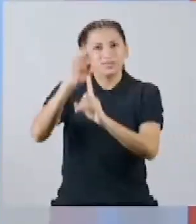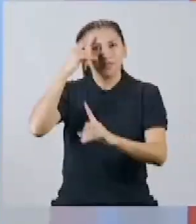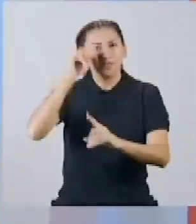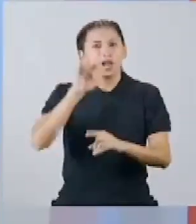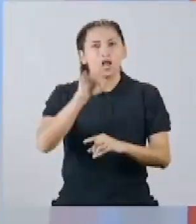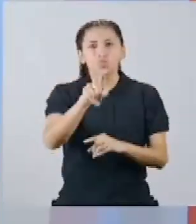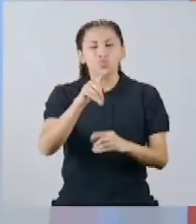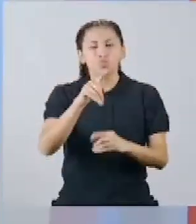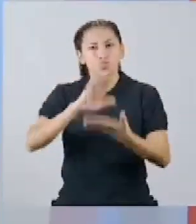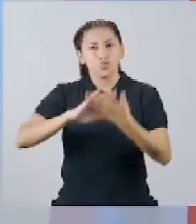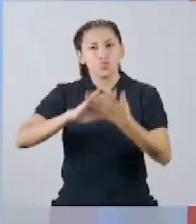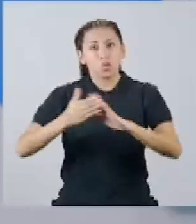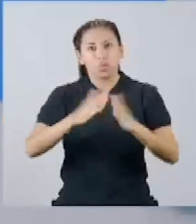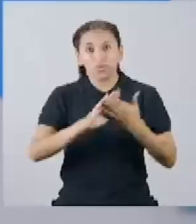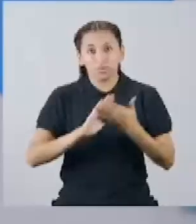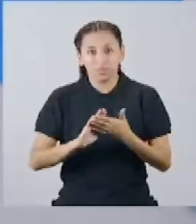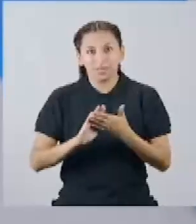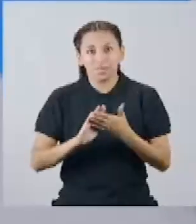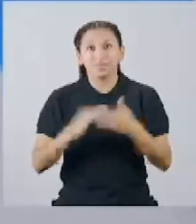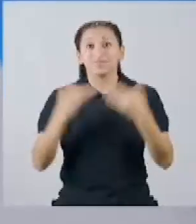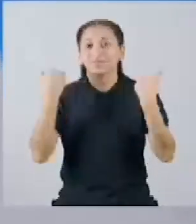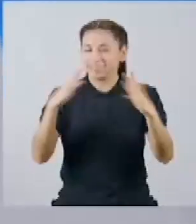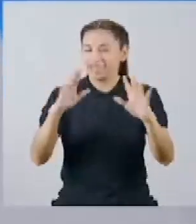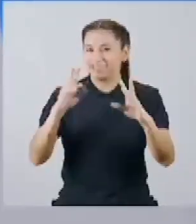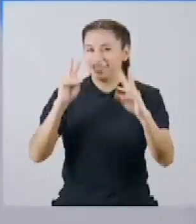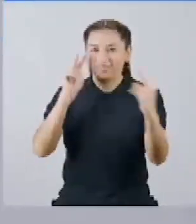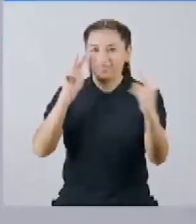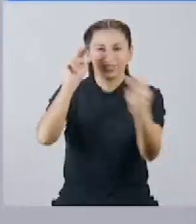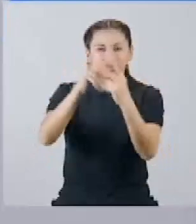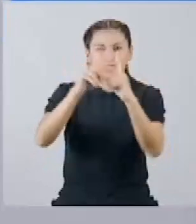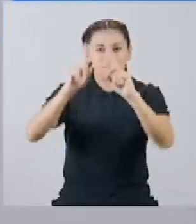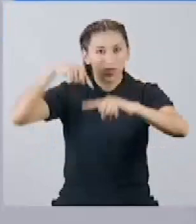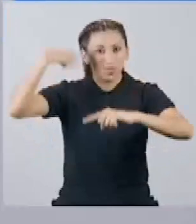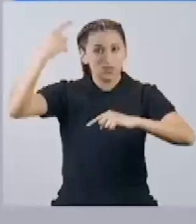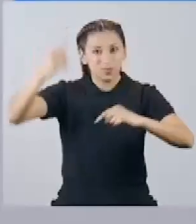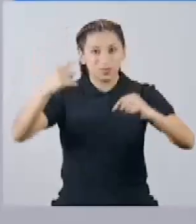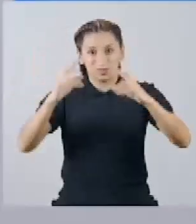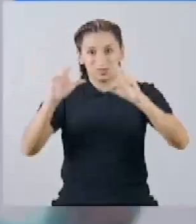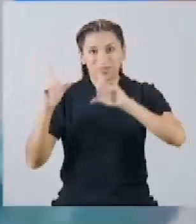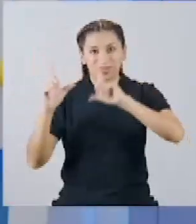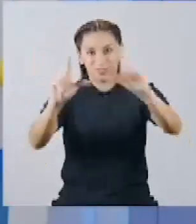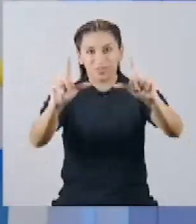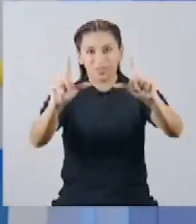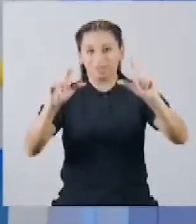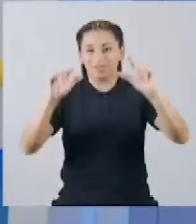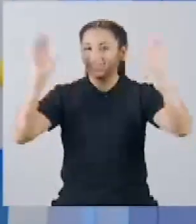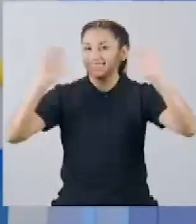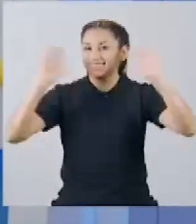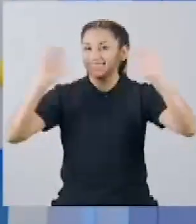comunidad. Ya nos vemos en un próximo programa. ¡Chao, chao!